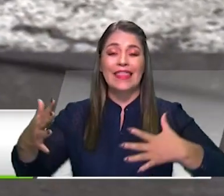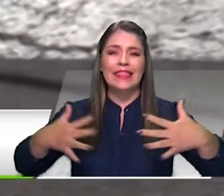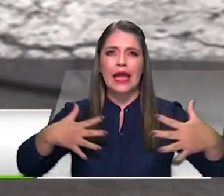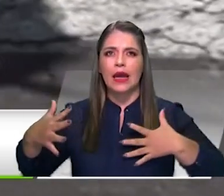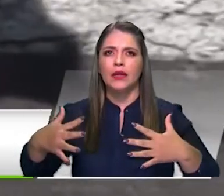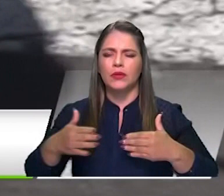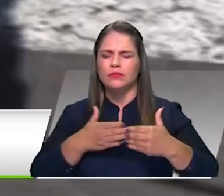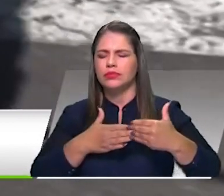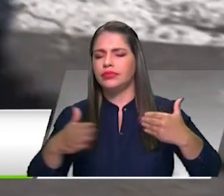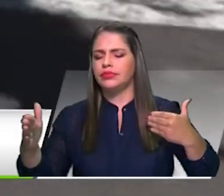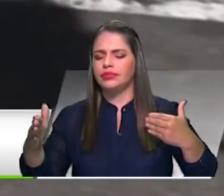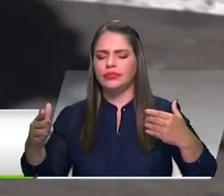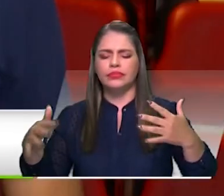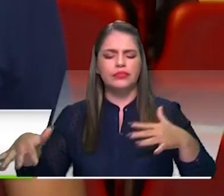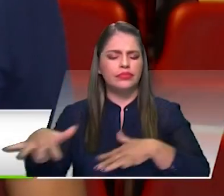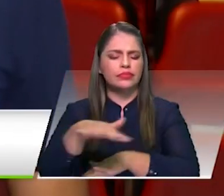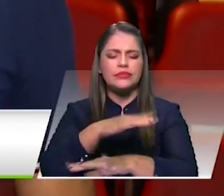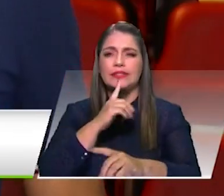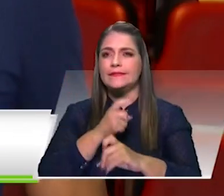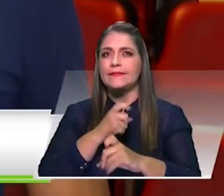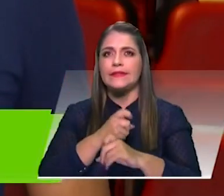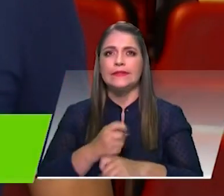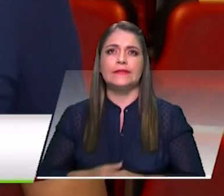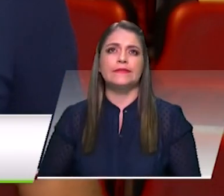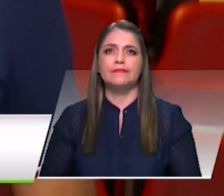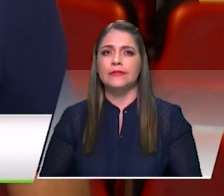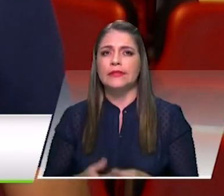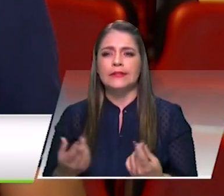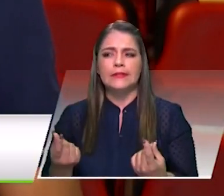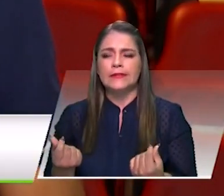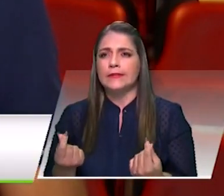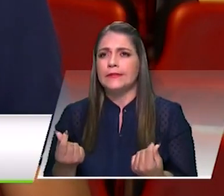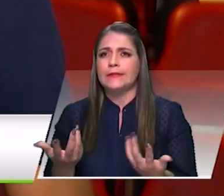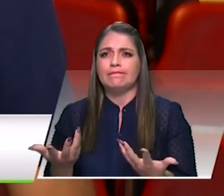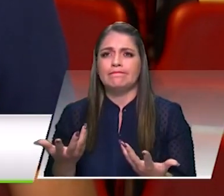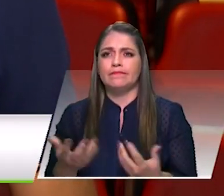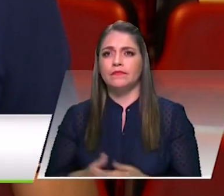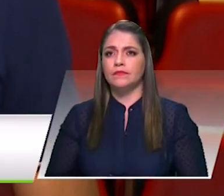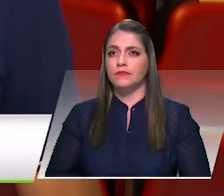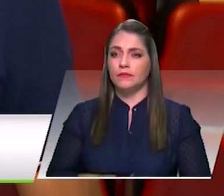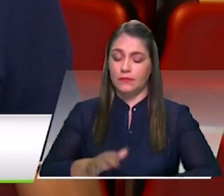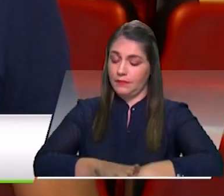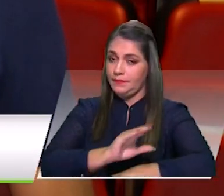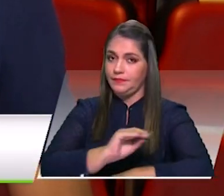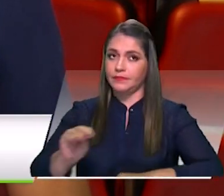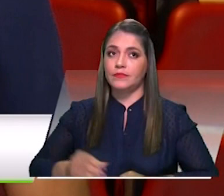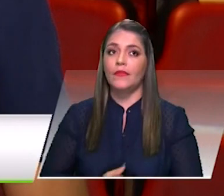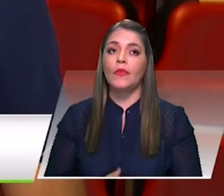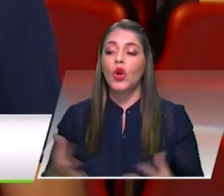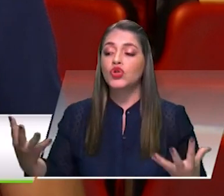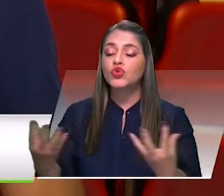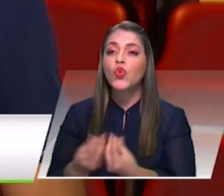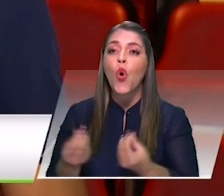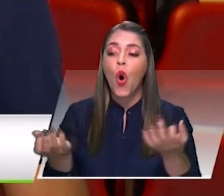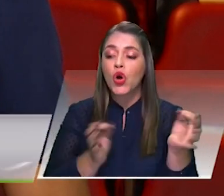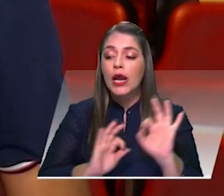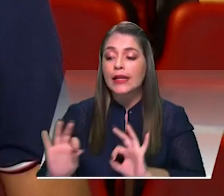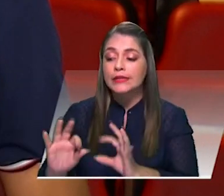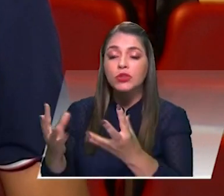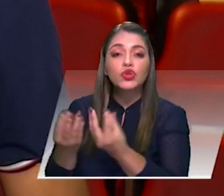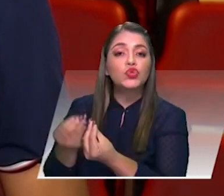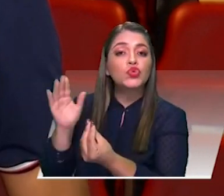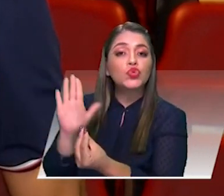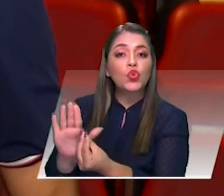constantemente permanece en la cuerda floja. Para nadie es un secreto que la estructura organizacional de los grupos de